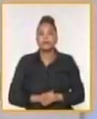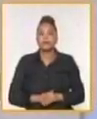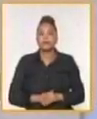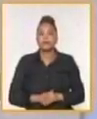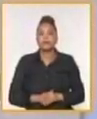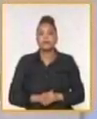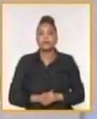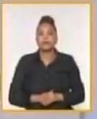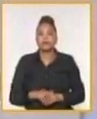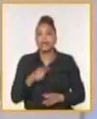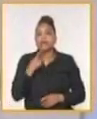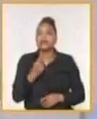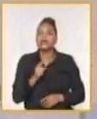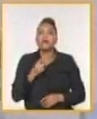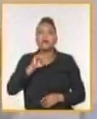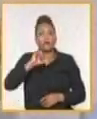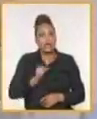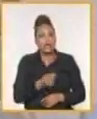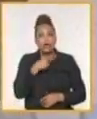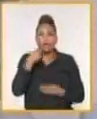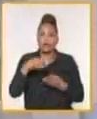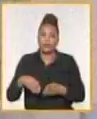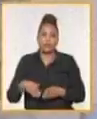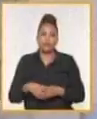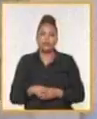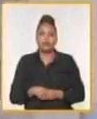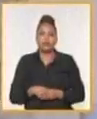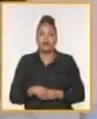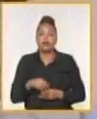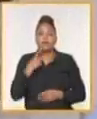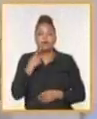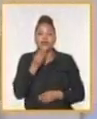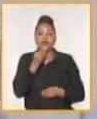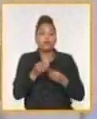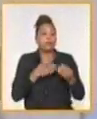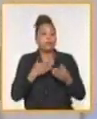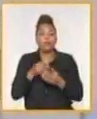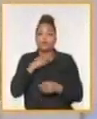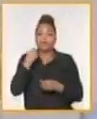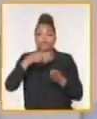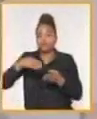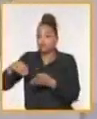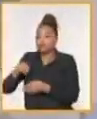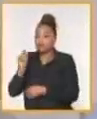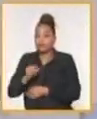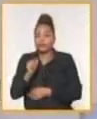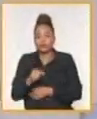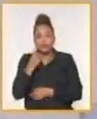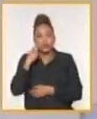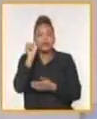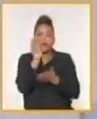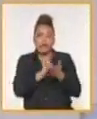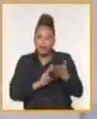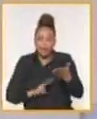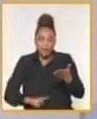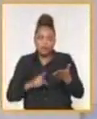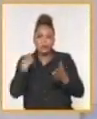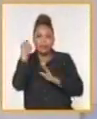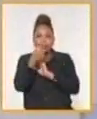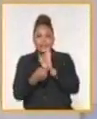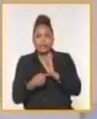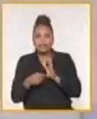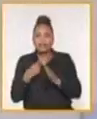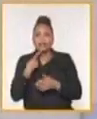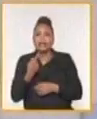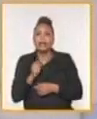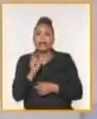genocida. Me he leído una de las mayores descripciones de lo que es genocidio